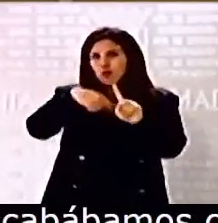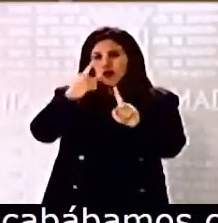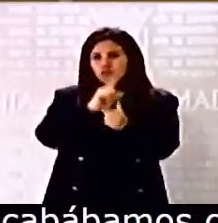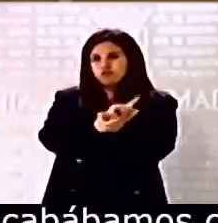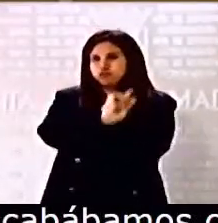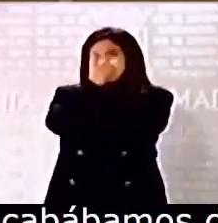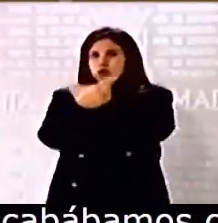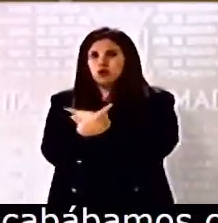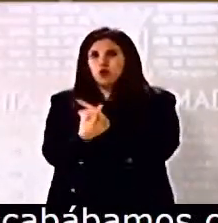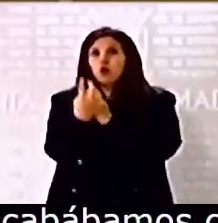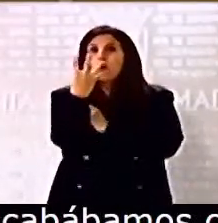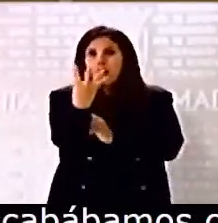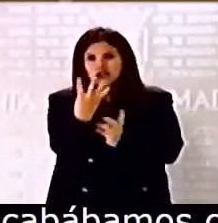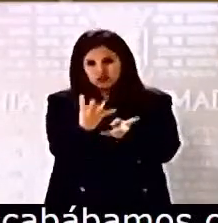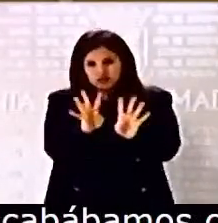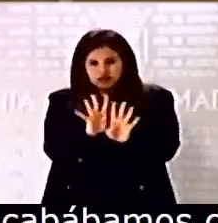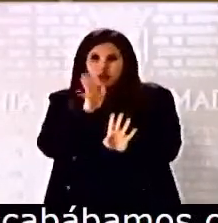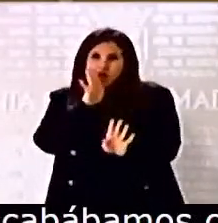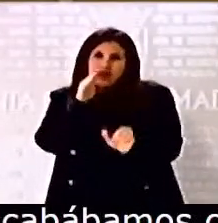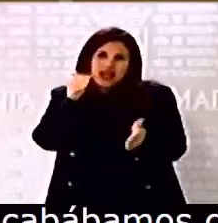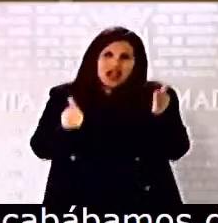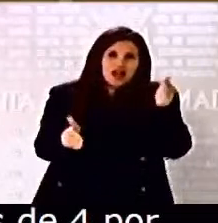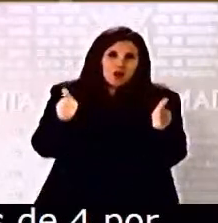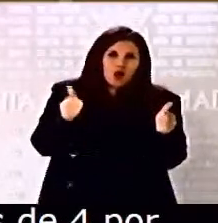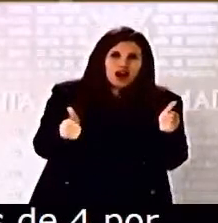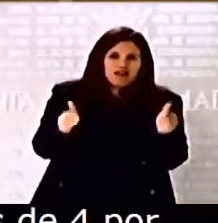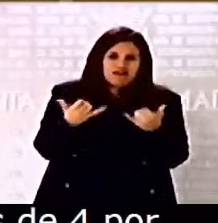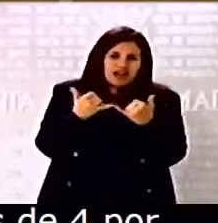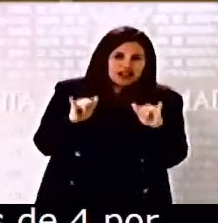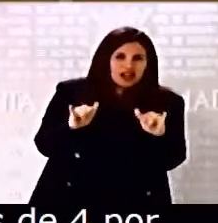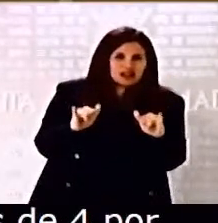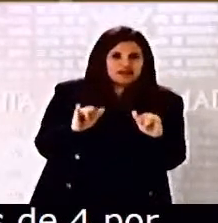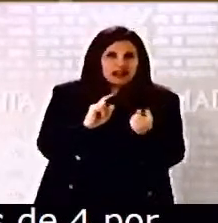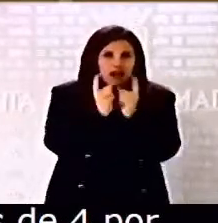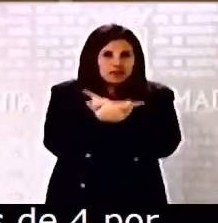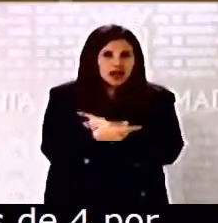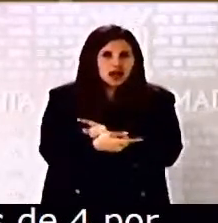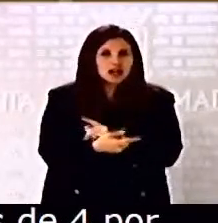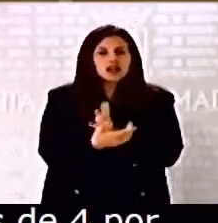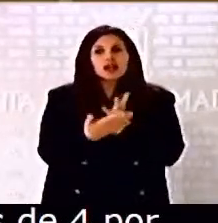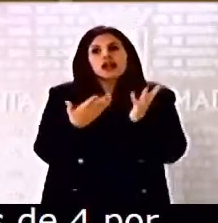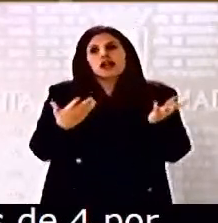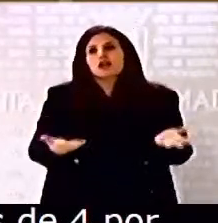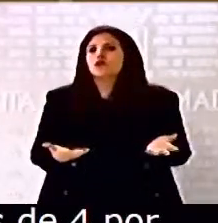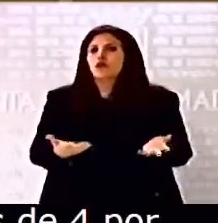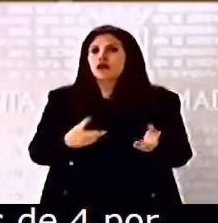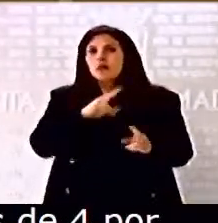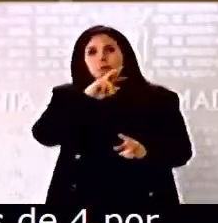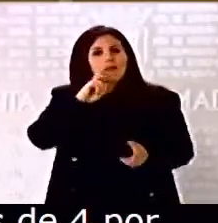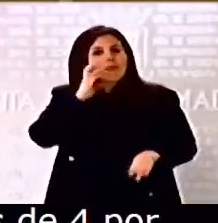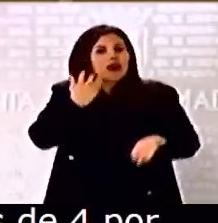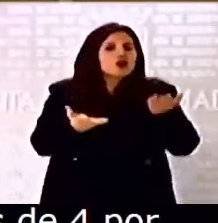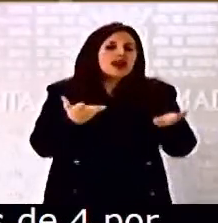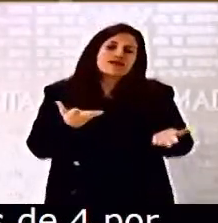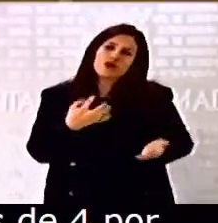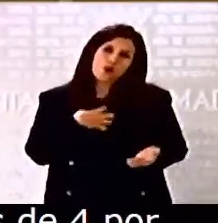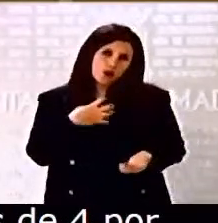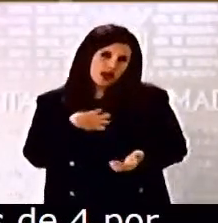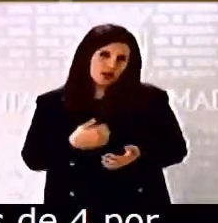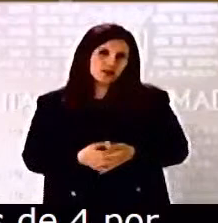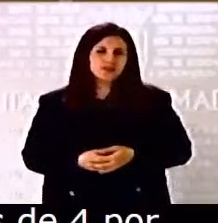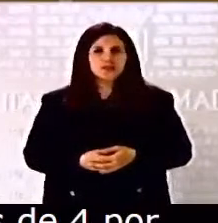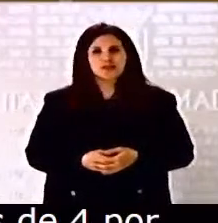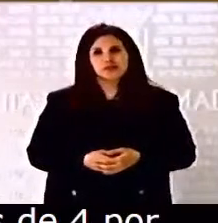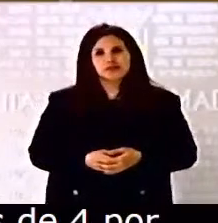especiales en este periodo, ¿no? Con lo cual difícilmente puedo evaluar ese hecho. Y luego el